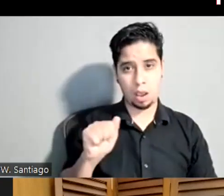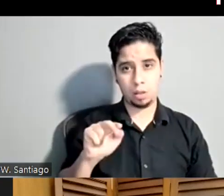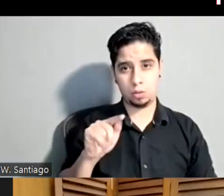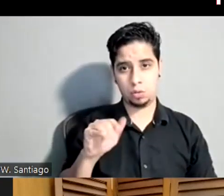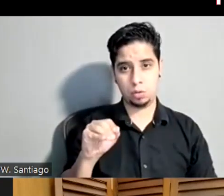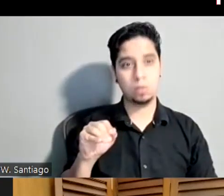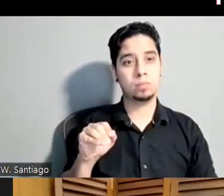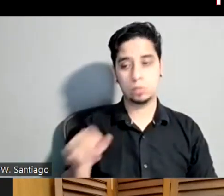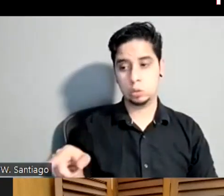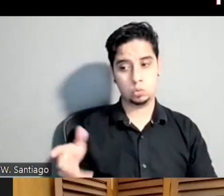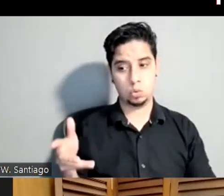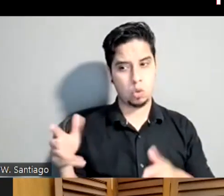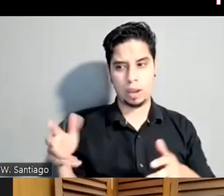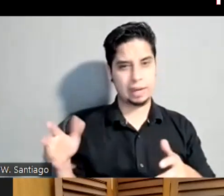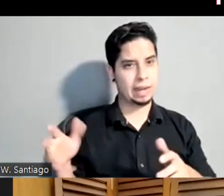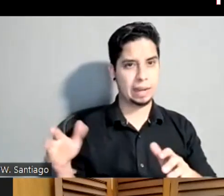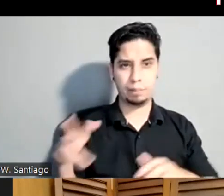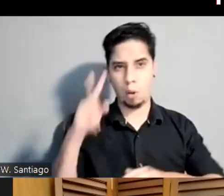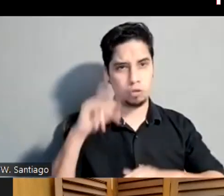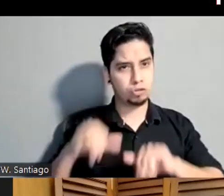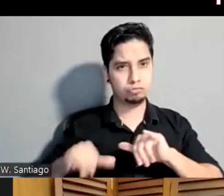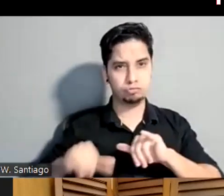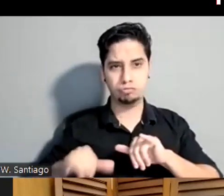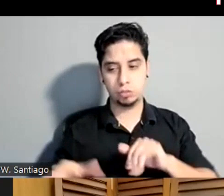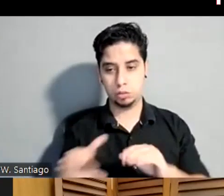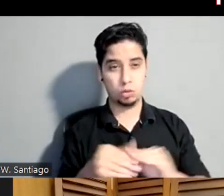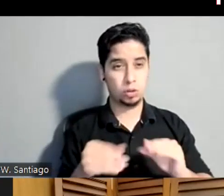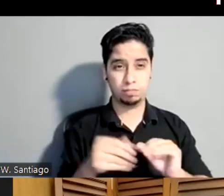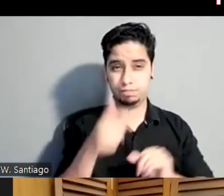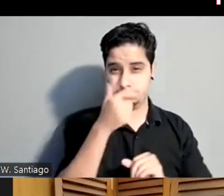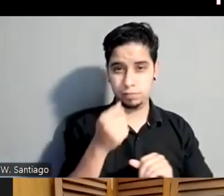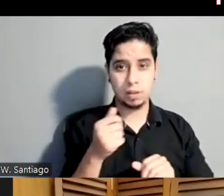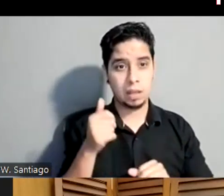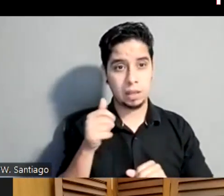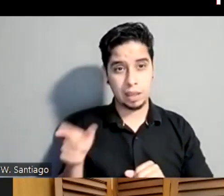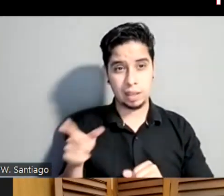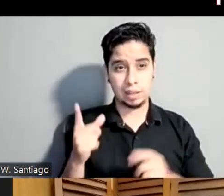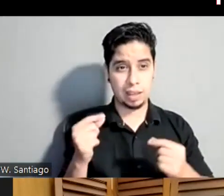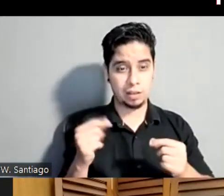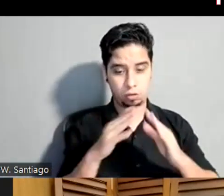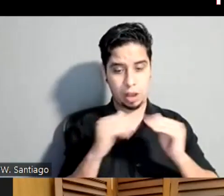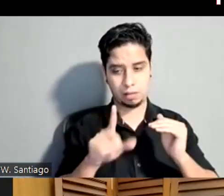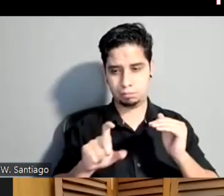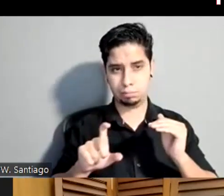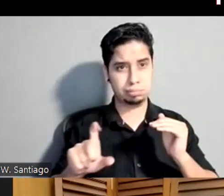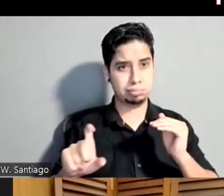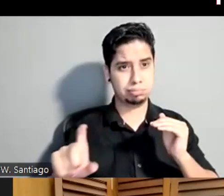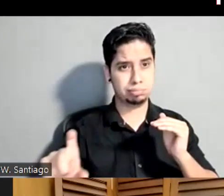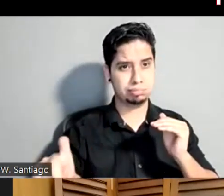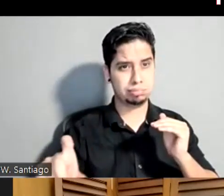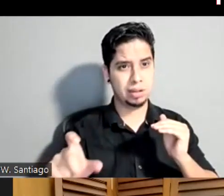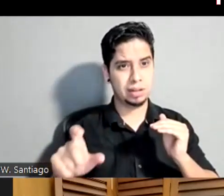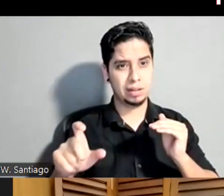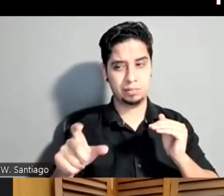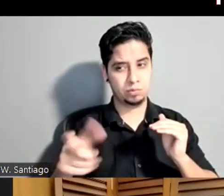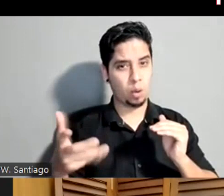quería irse de Ponce. Eso es una historia. Él se fue corriendo de la casa, se escapó, se hizo un bollito de ropa y se fue